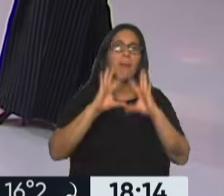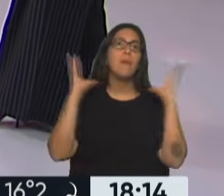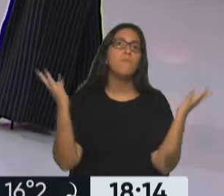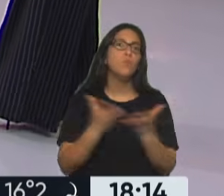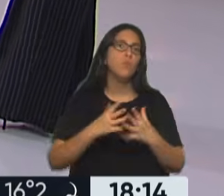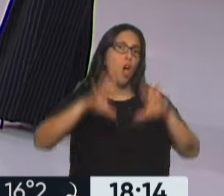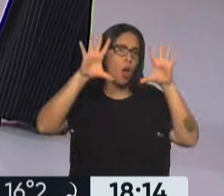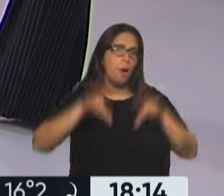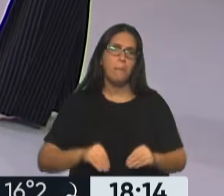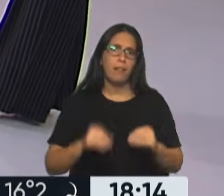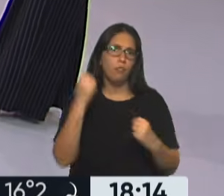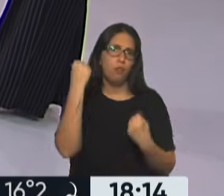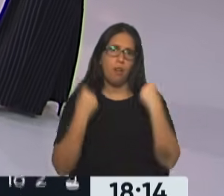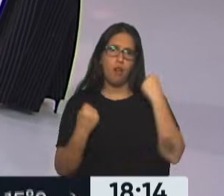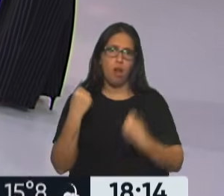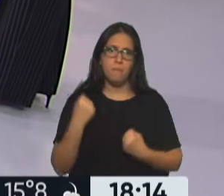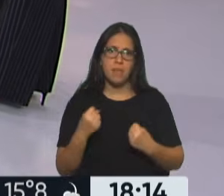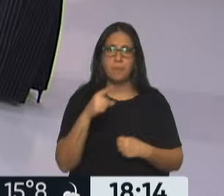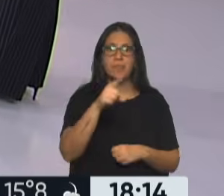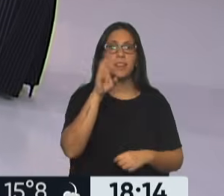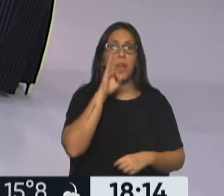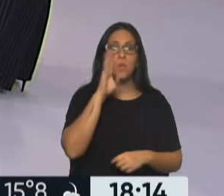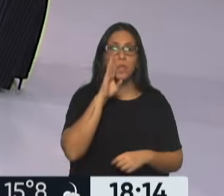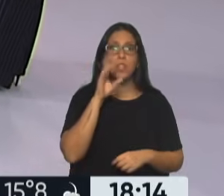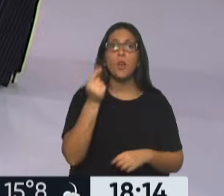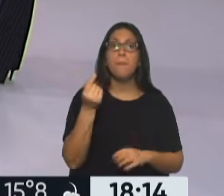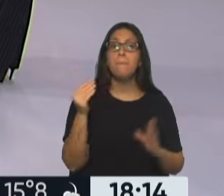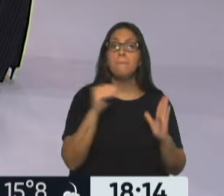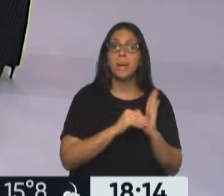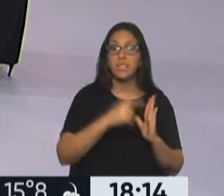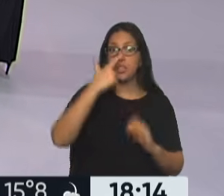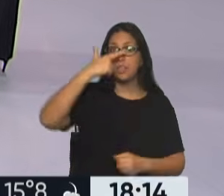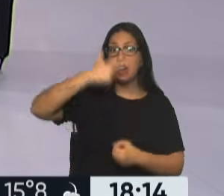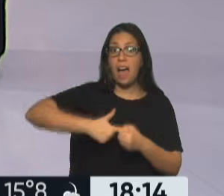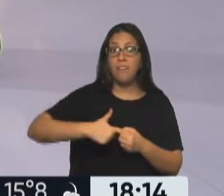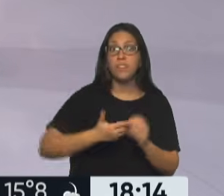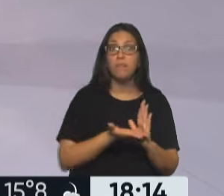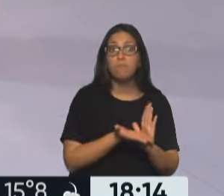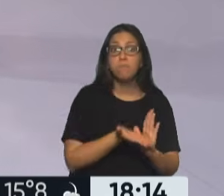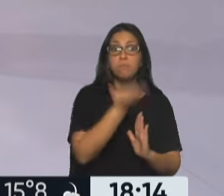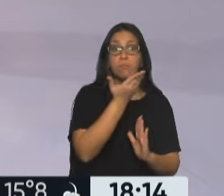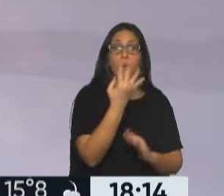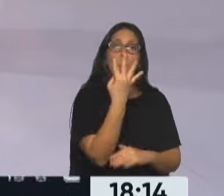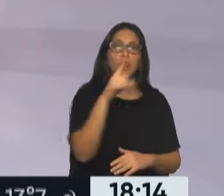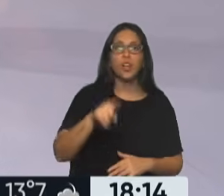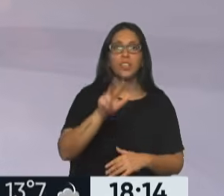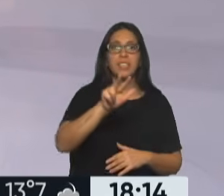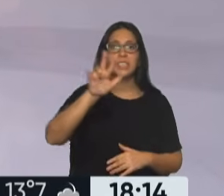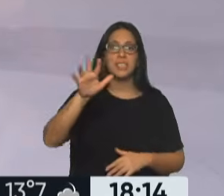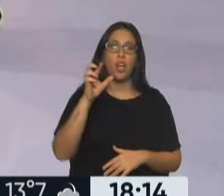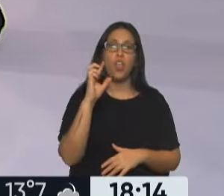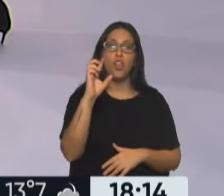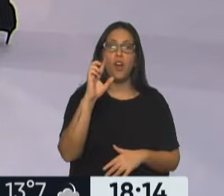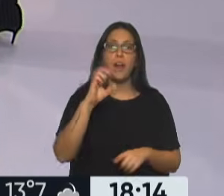golpeó la economía de todo el mundo. Y en Estados Unidos se elevó el precio de la gasolina a los $4,35